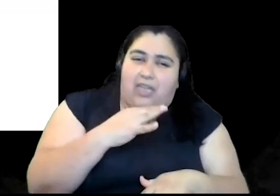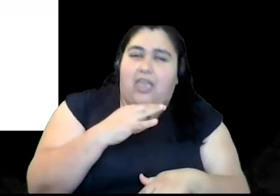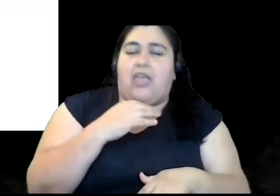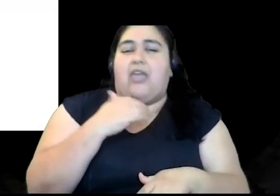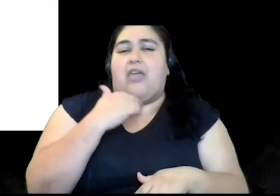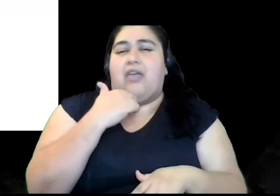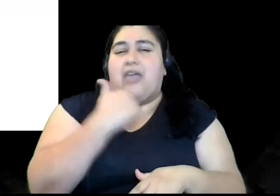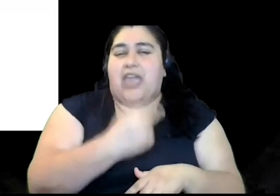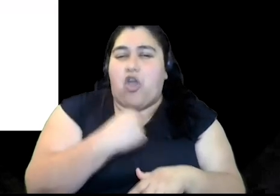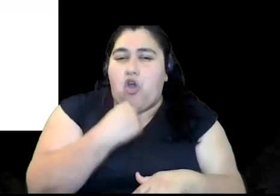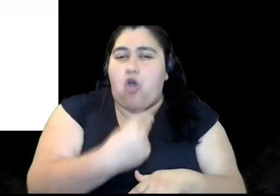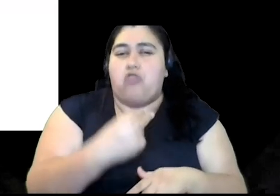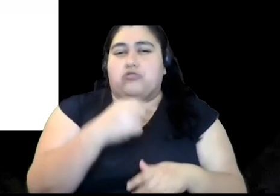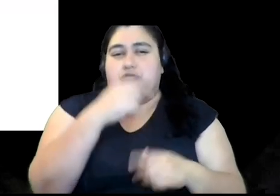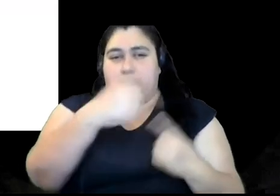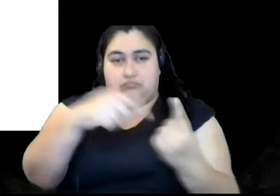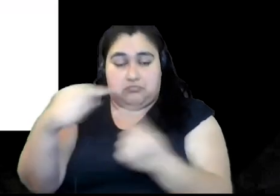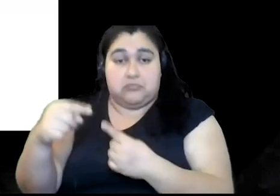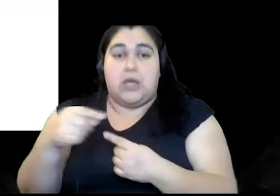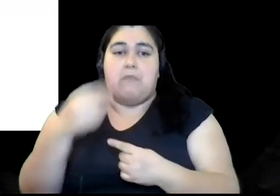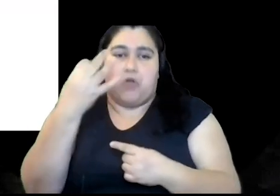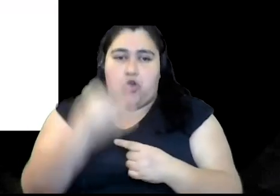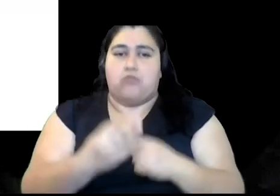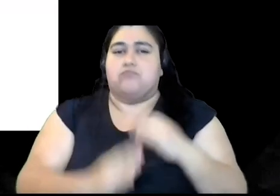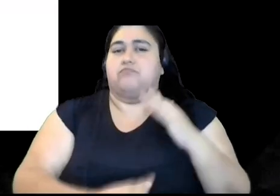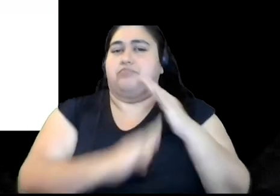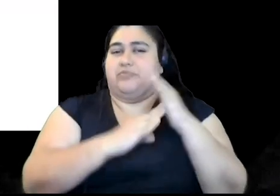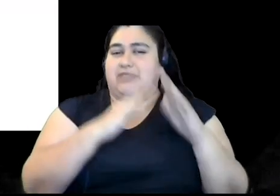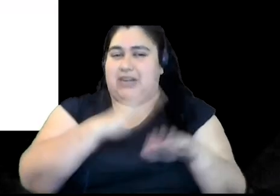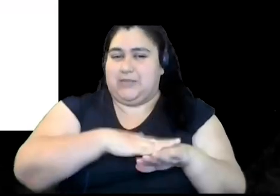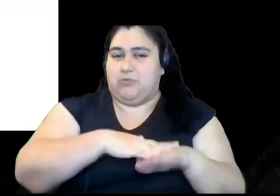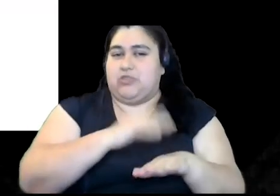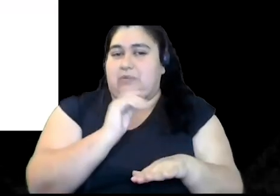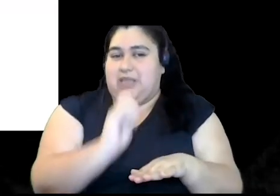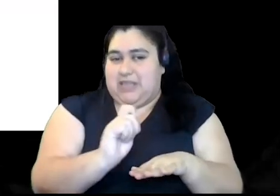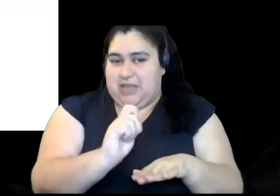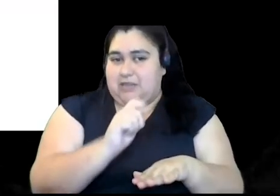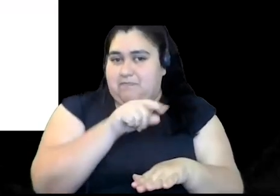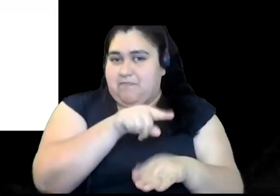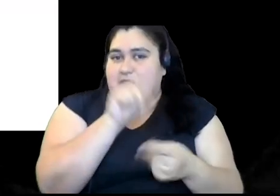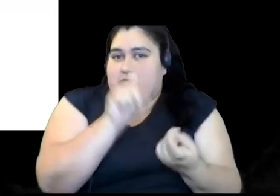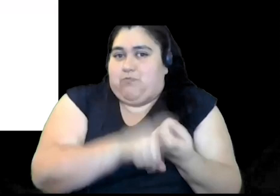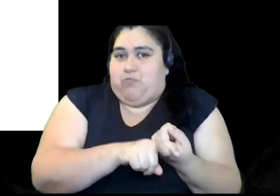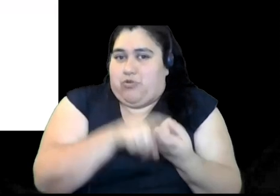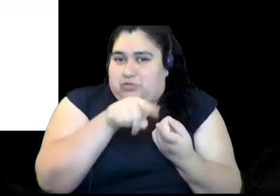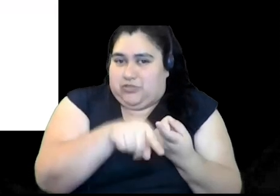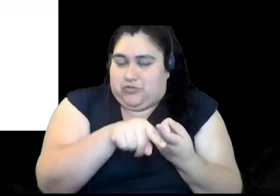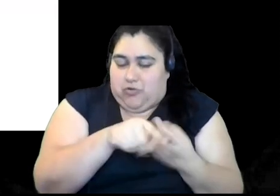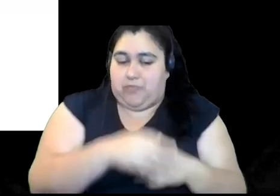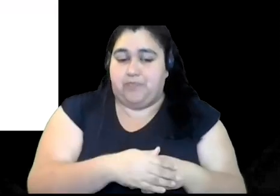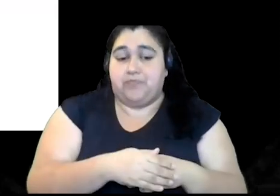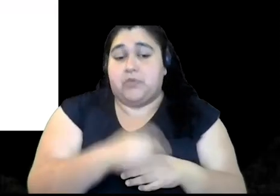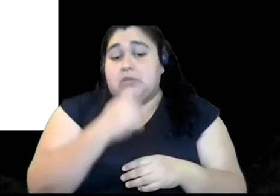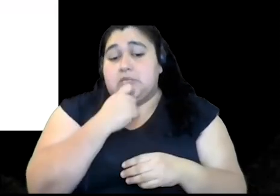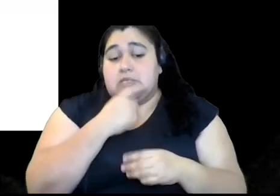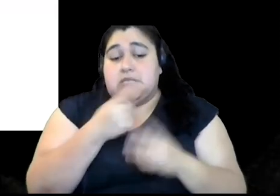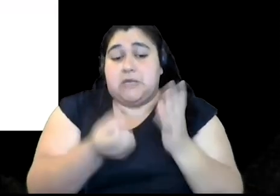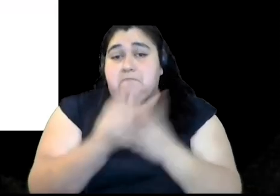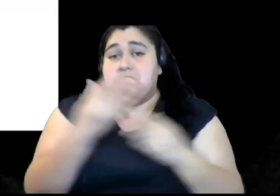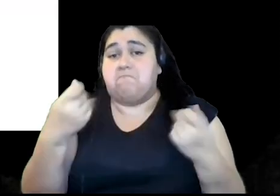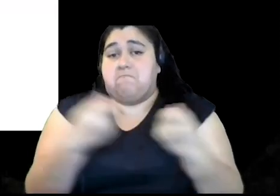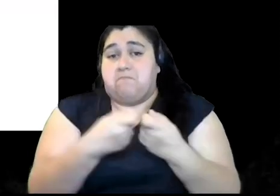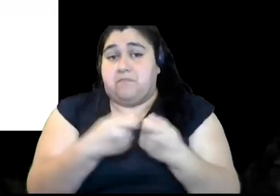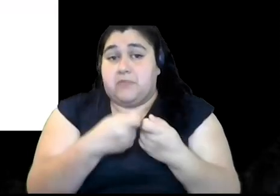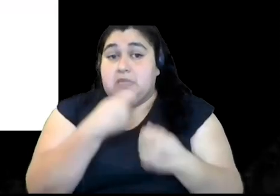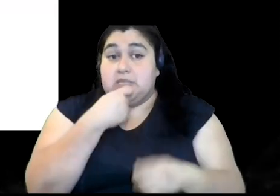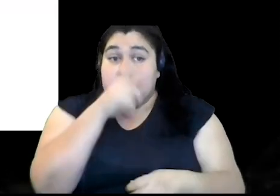la administración va a ser la cónyuge supérstite, salvo que conformen una sociedad de hecho, esa